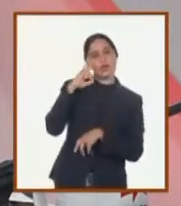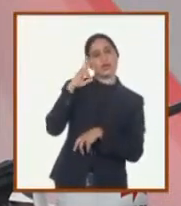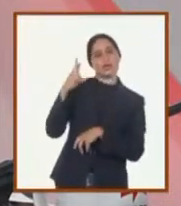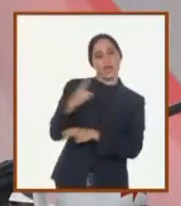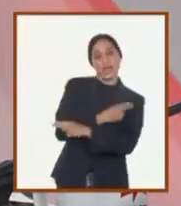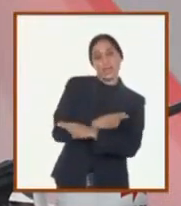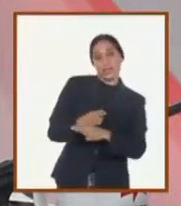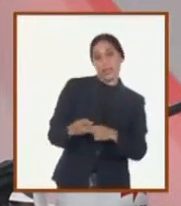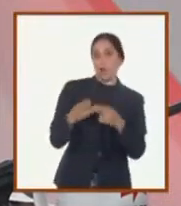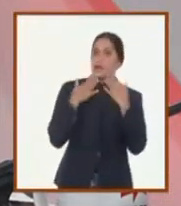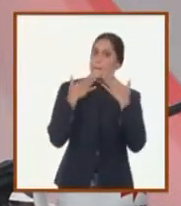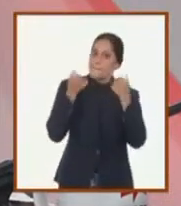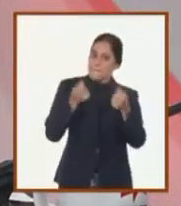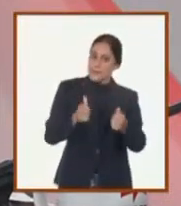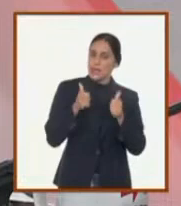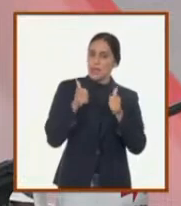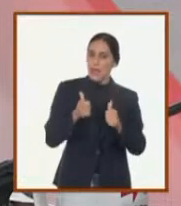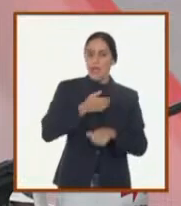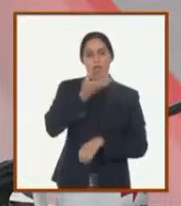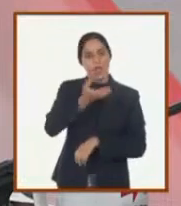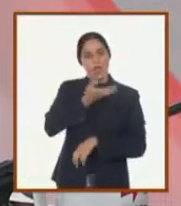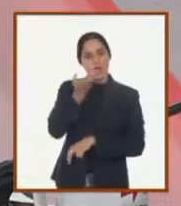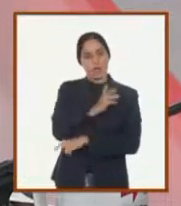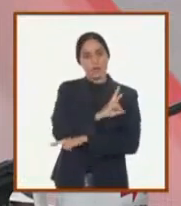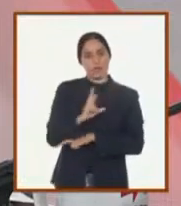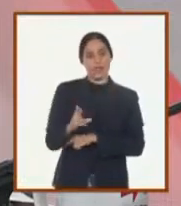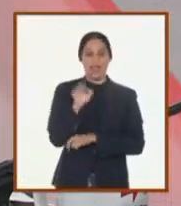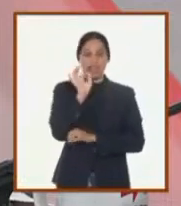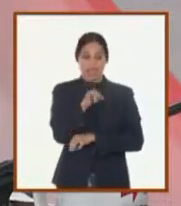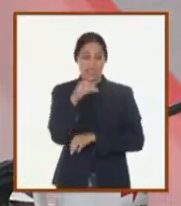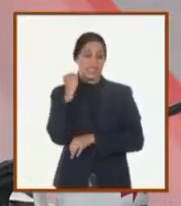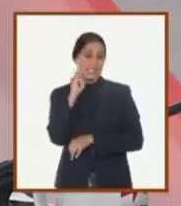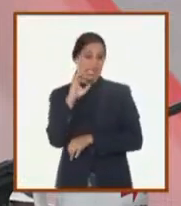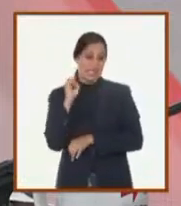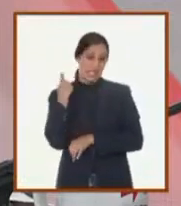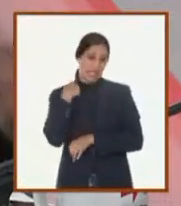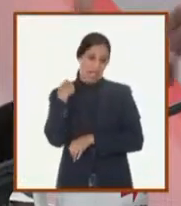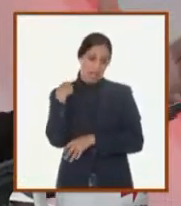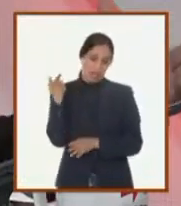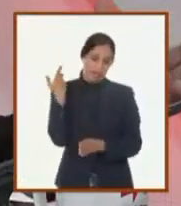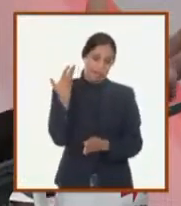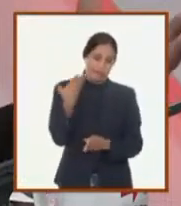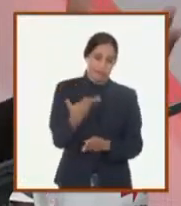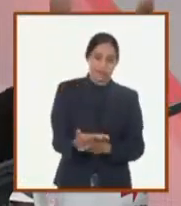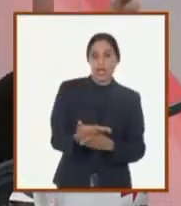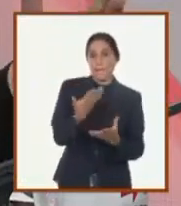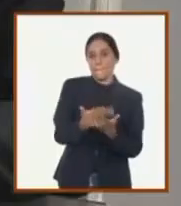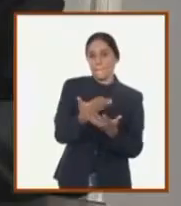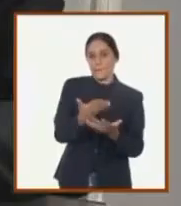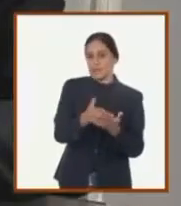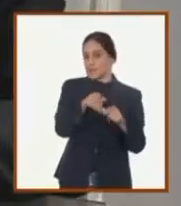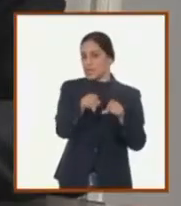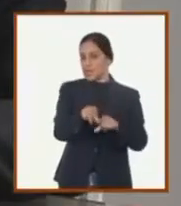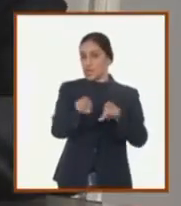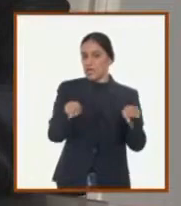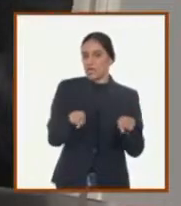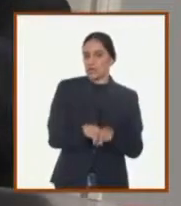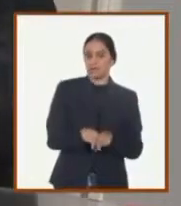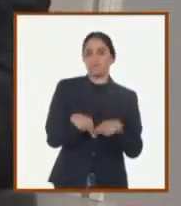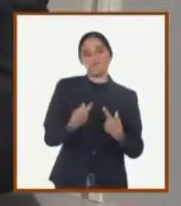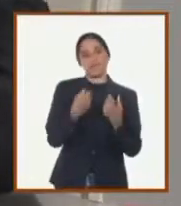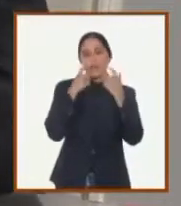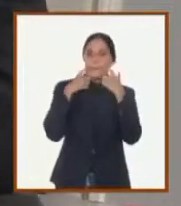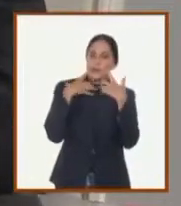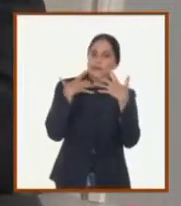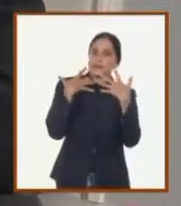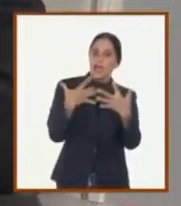la de la Revolución y ya son 60 años Janeiro de esta de esta institución Cómo ha sido ese recorrido qué significó la